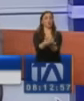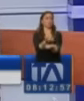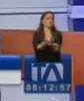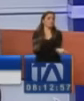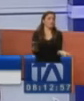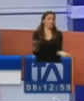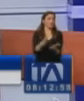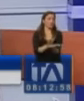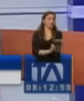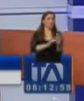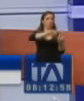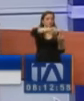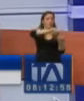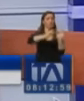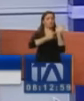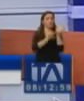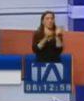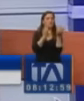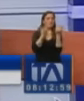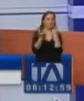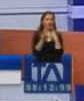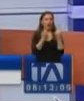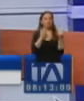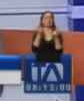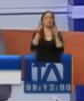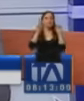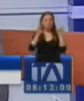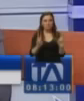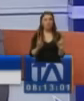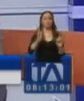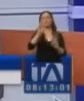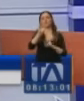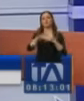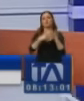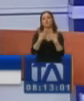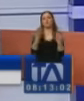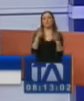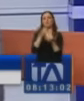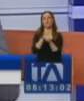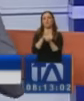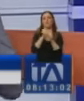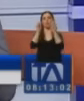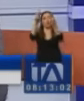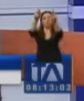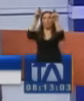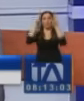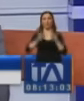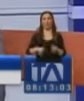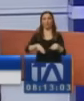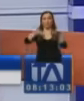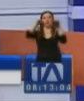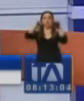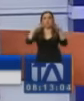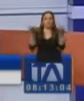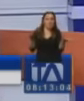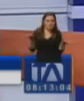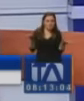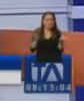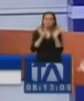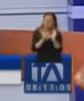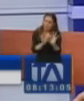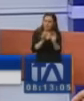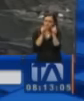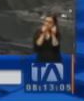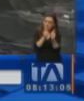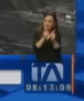Yo creo que son proyectos positivos, yo creo que el debate alrededor de que no todo es hacer un puente elevado es excelente, es buenísimo, ¿no es cierto?